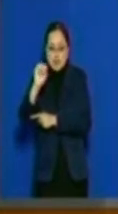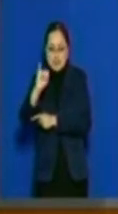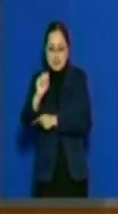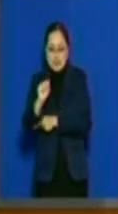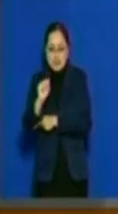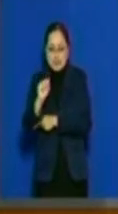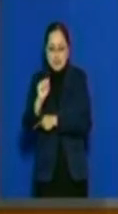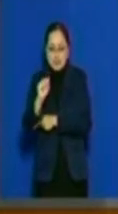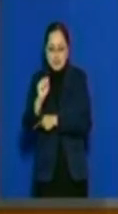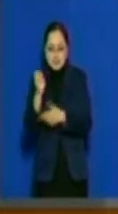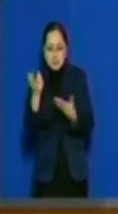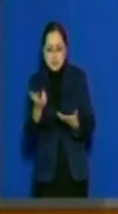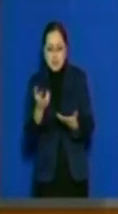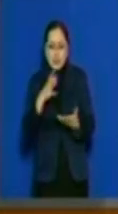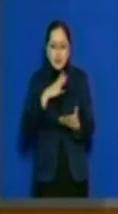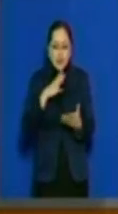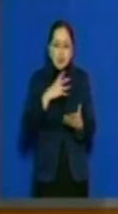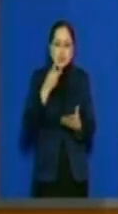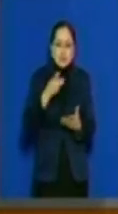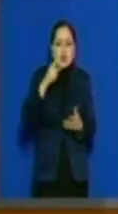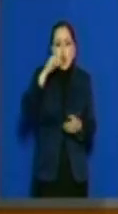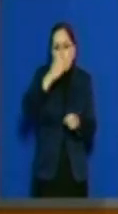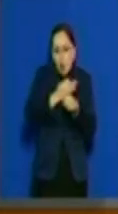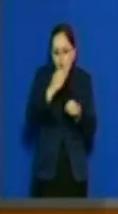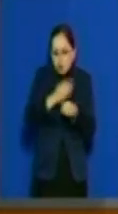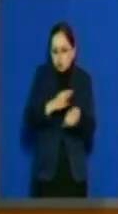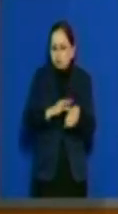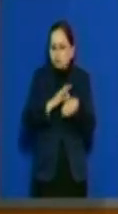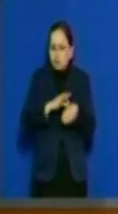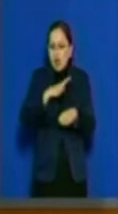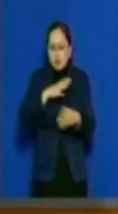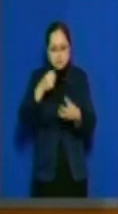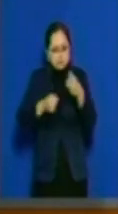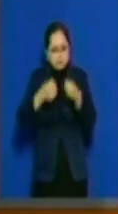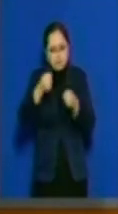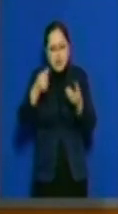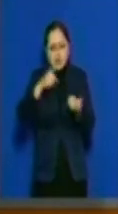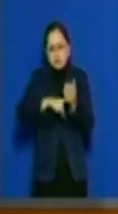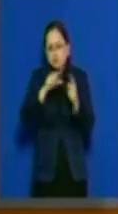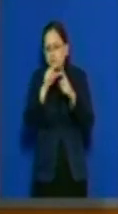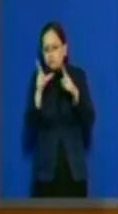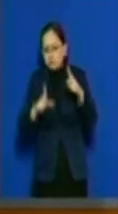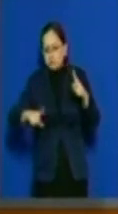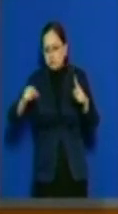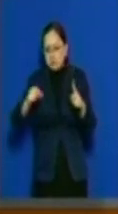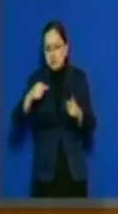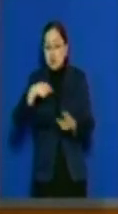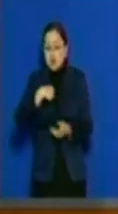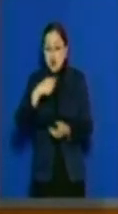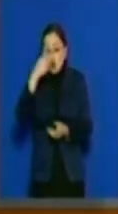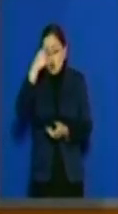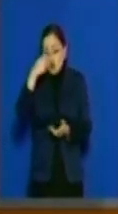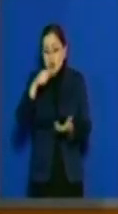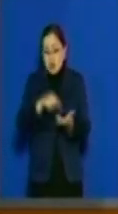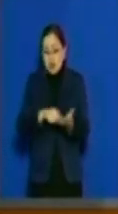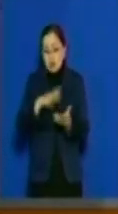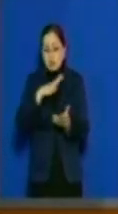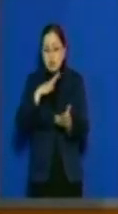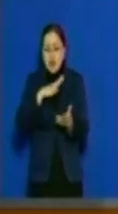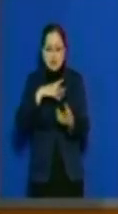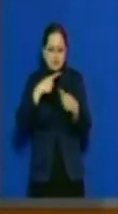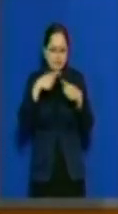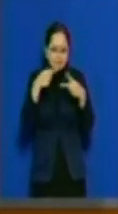momentos están en ordeña en el país? Me parece que los productos,